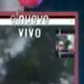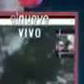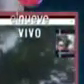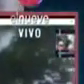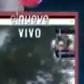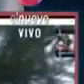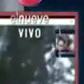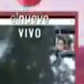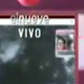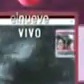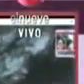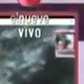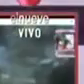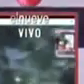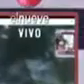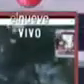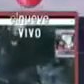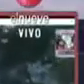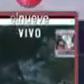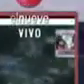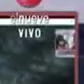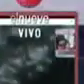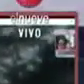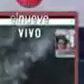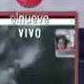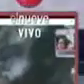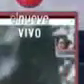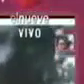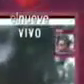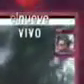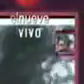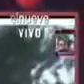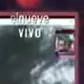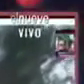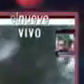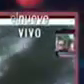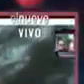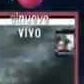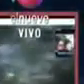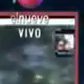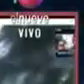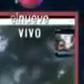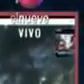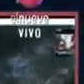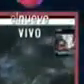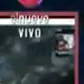con 8.000 casos y 500 óbitos, Pernambuco